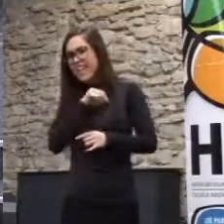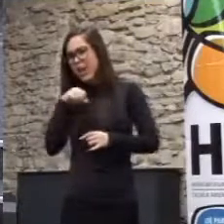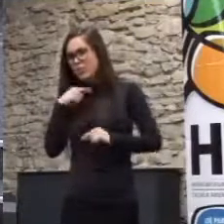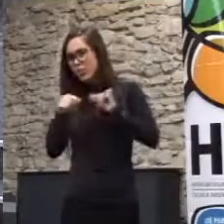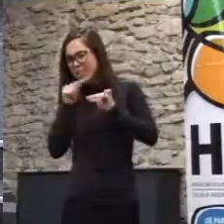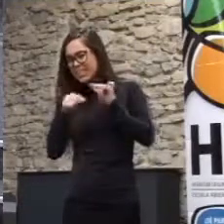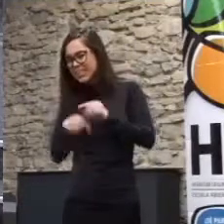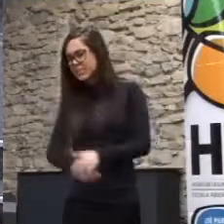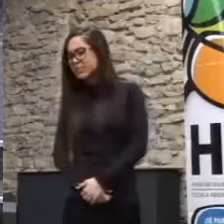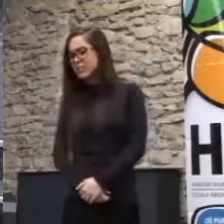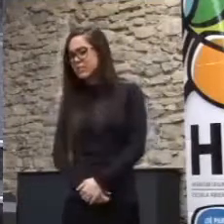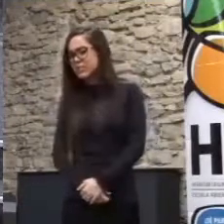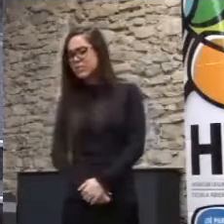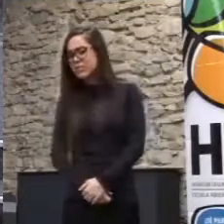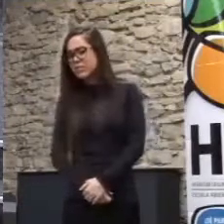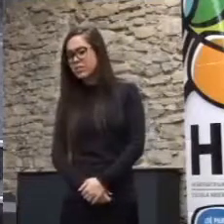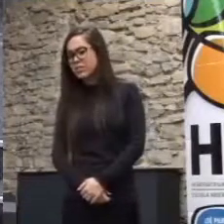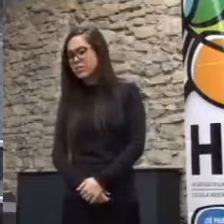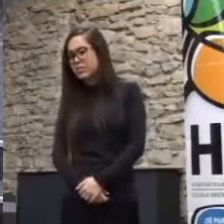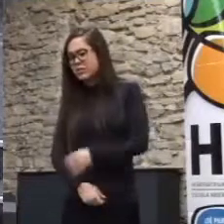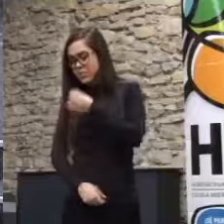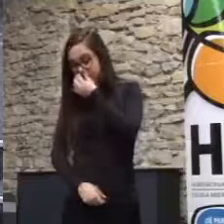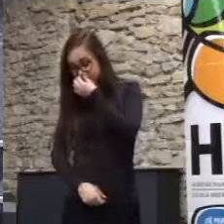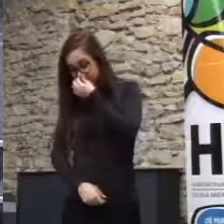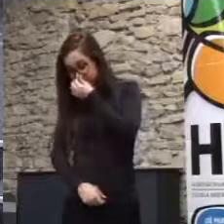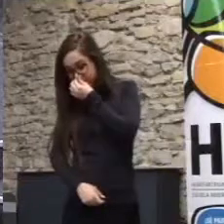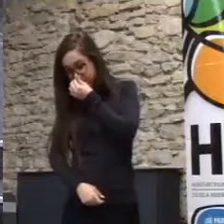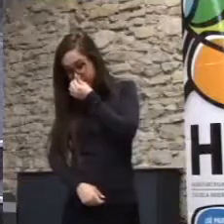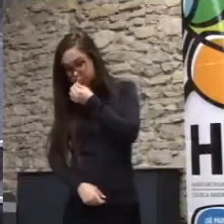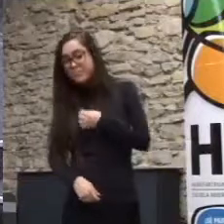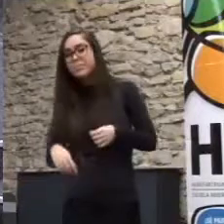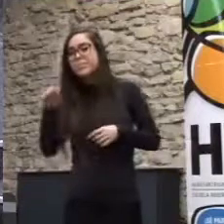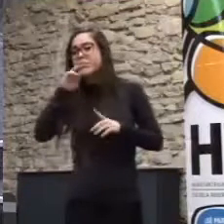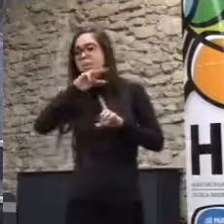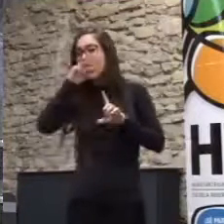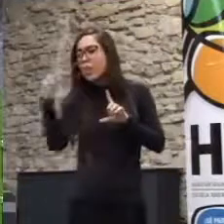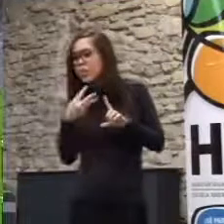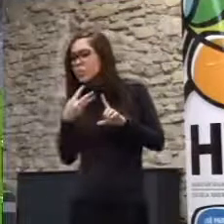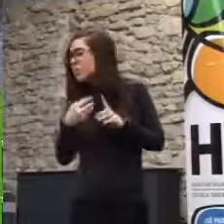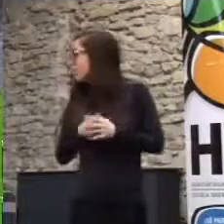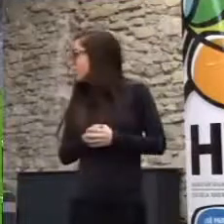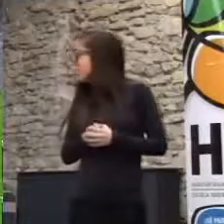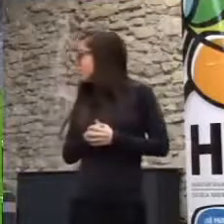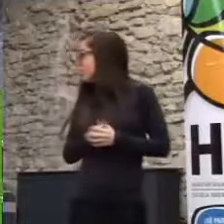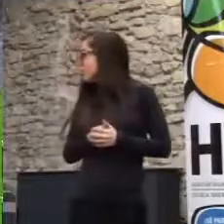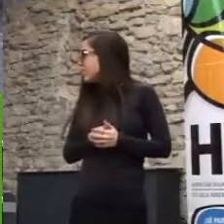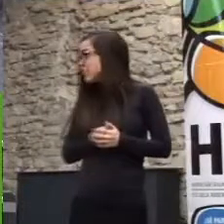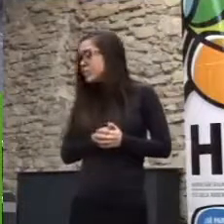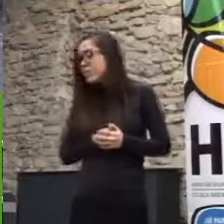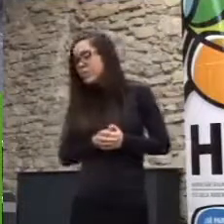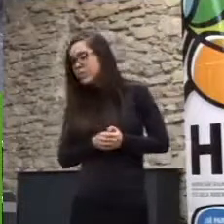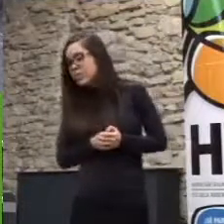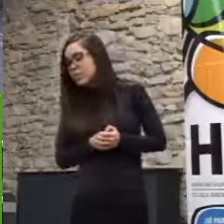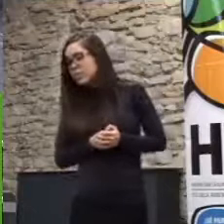creo tú ves lo que la gente pincha, en vuestro caso, en el caso, en el caso de las webs. Bueno, bueno, quiero decir, allá tenemos nuestra culpa y efectivamente la tenemos.